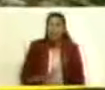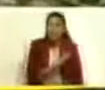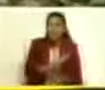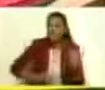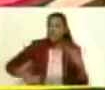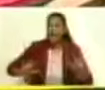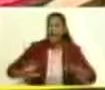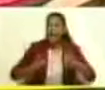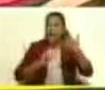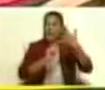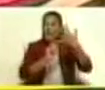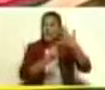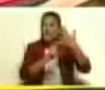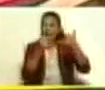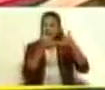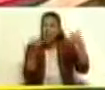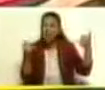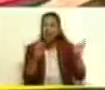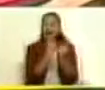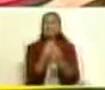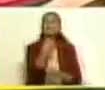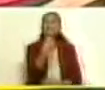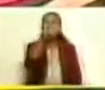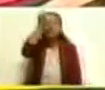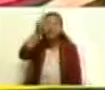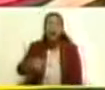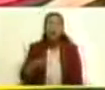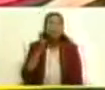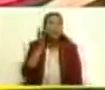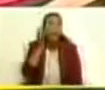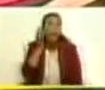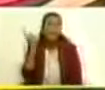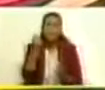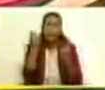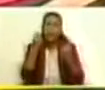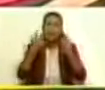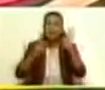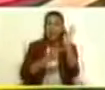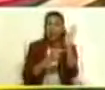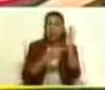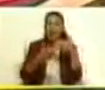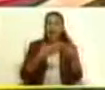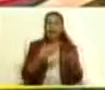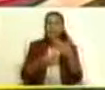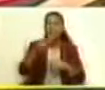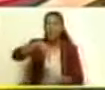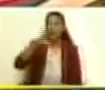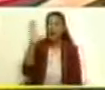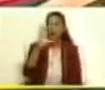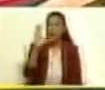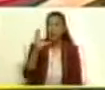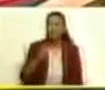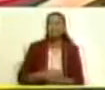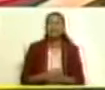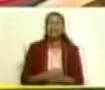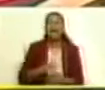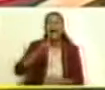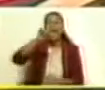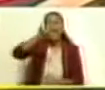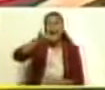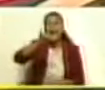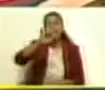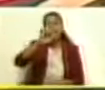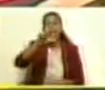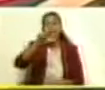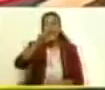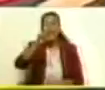la quinta línea. Esta es una vocera popular de la parroquia Antímano de Caracas, Yelitza